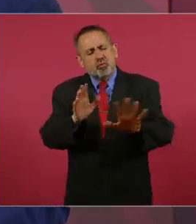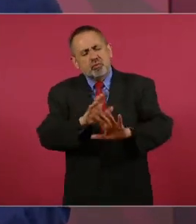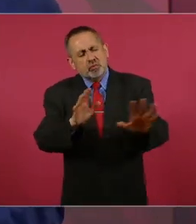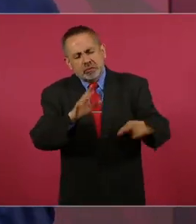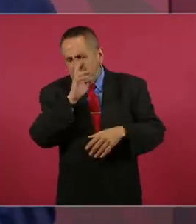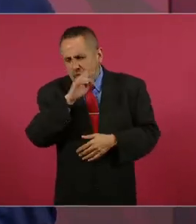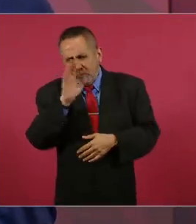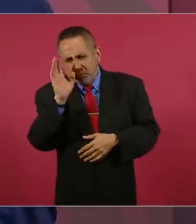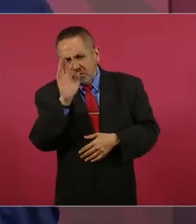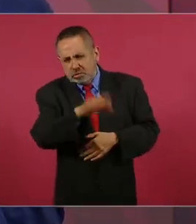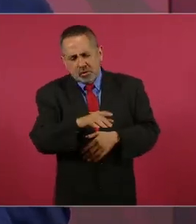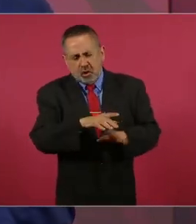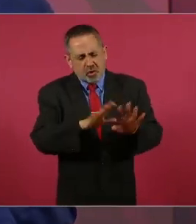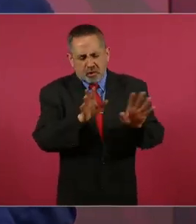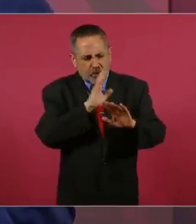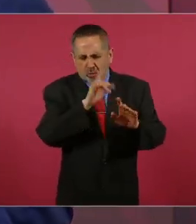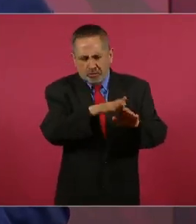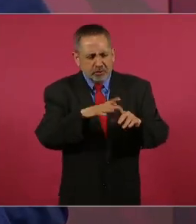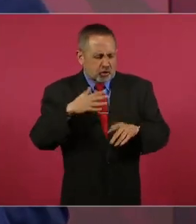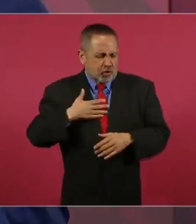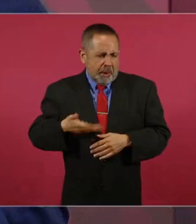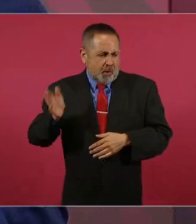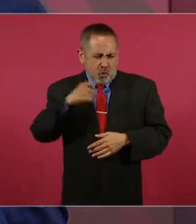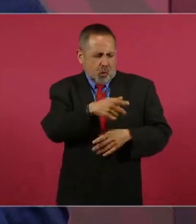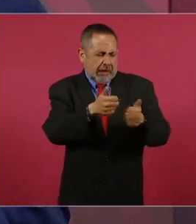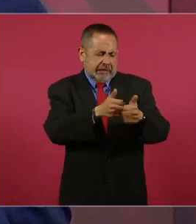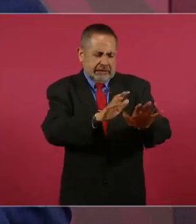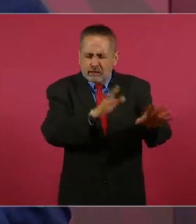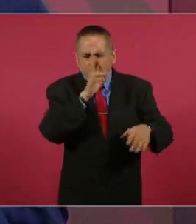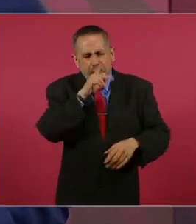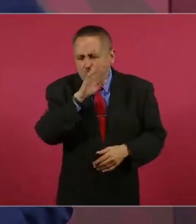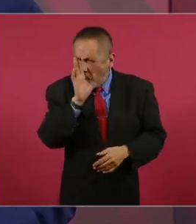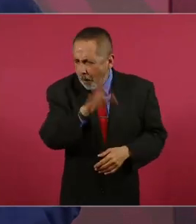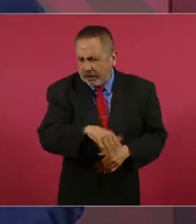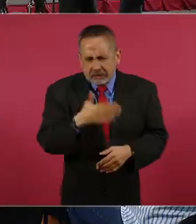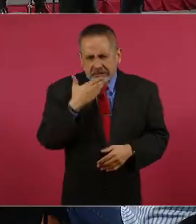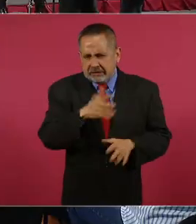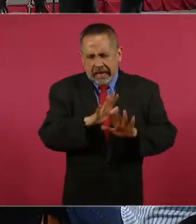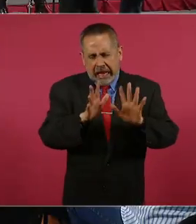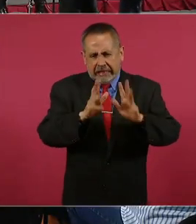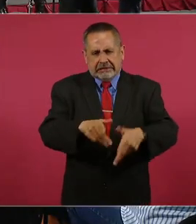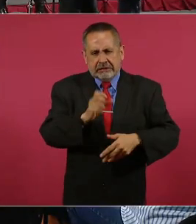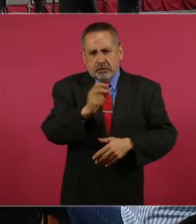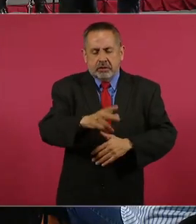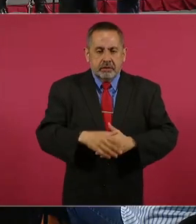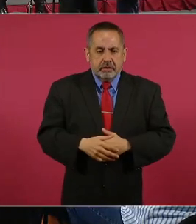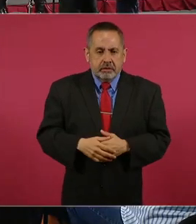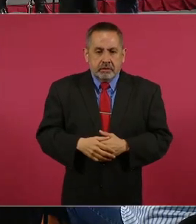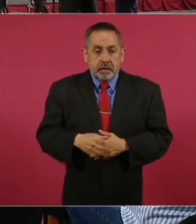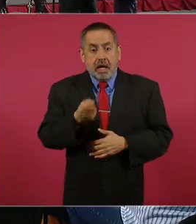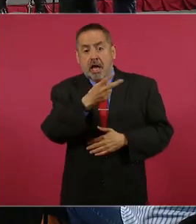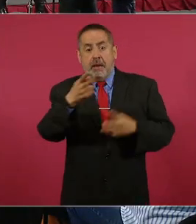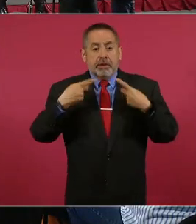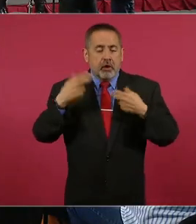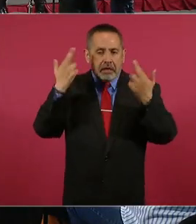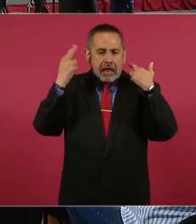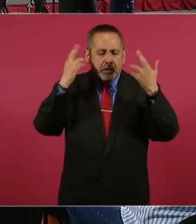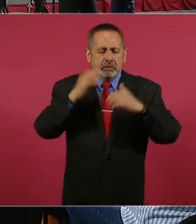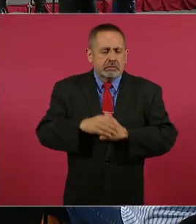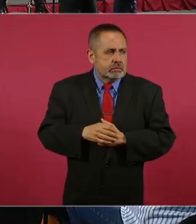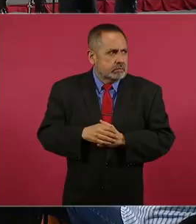no. ¿Cómo te vas a exponer? De ninguna manera. No, ya déjalo así. Claro, los que estaban escuchando dijeron, ¿y qué